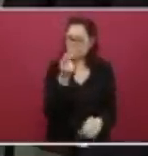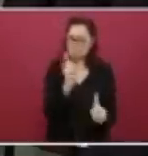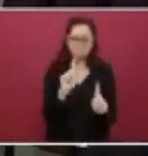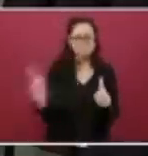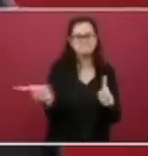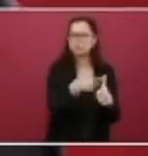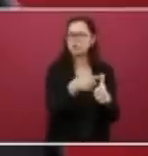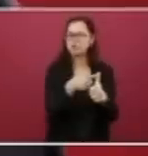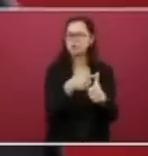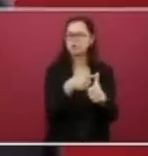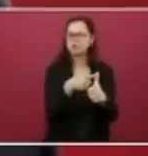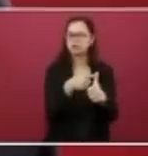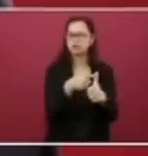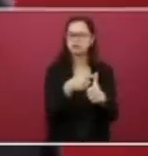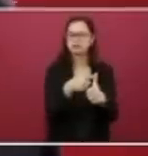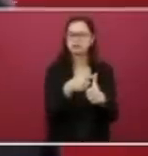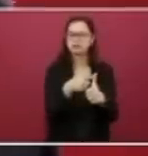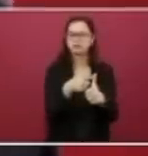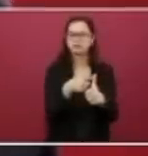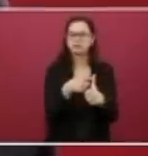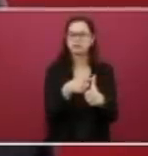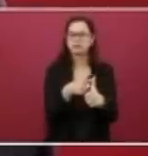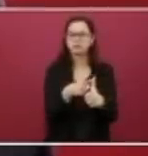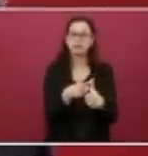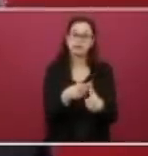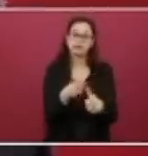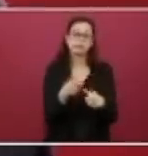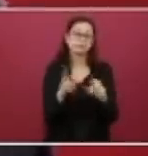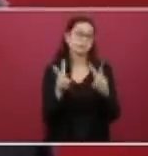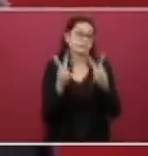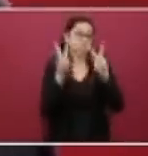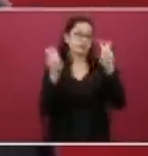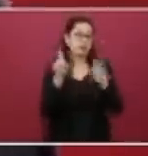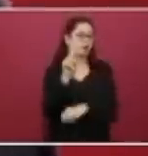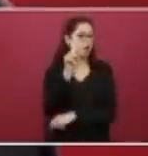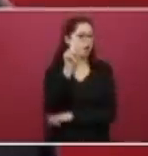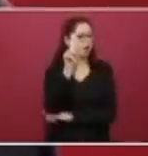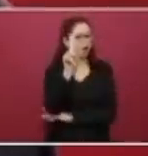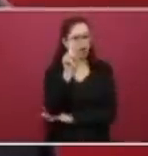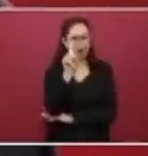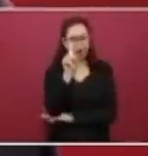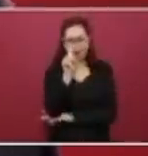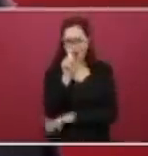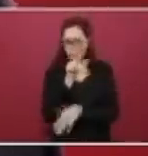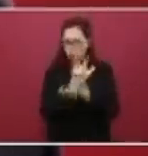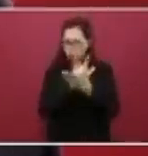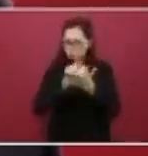efe lo de la calidad del agua sí